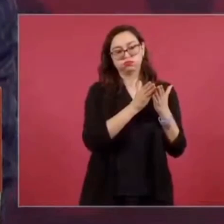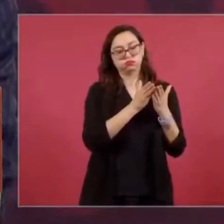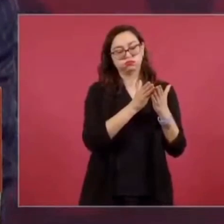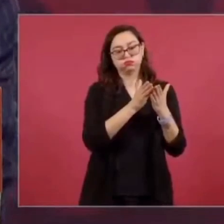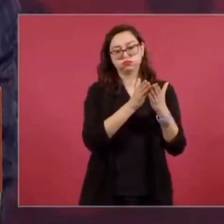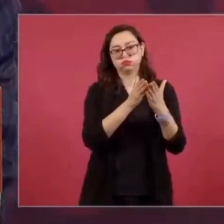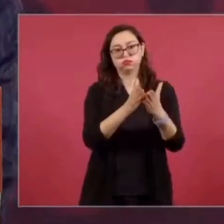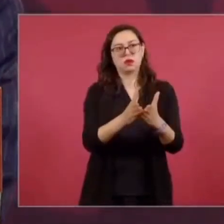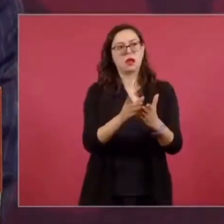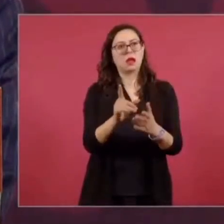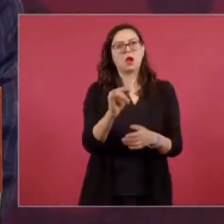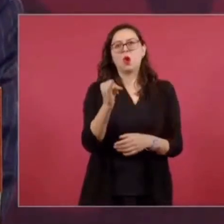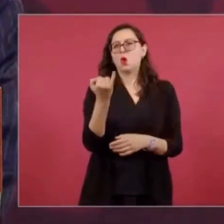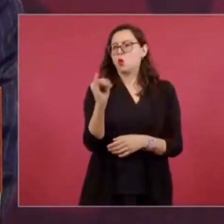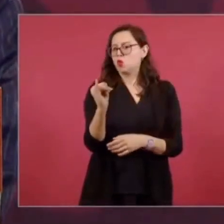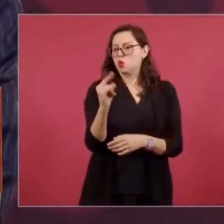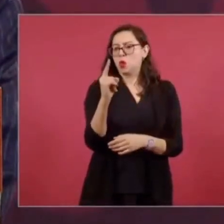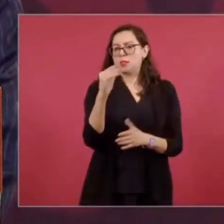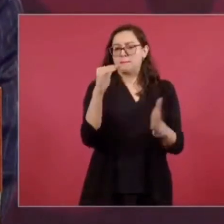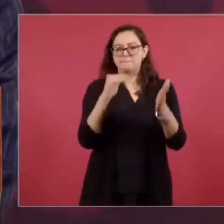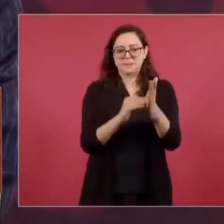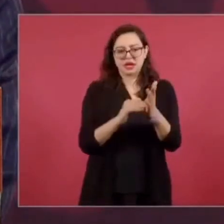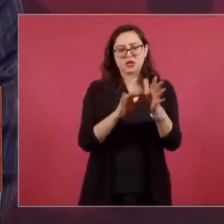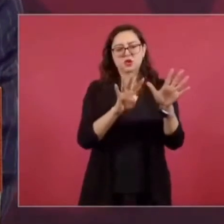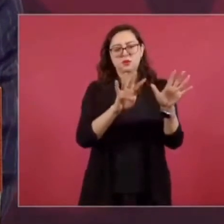de 1911,